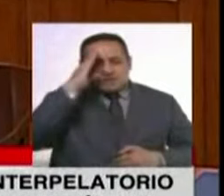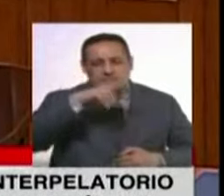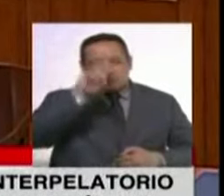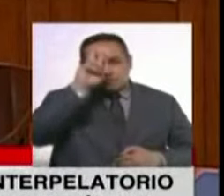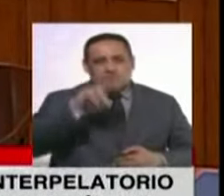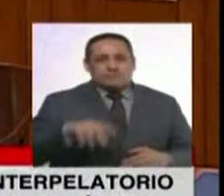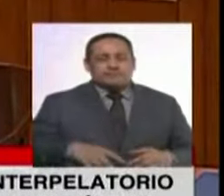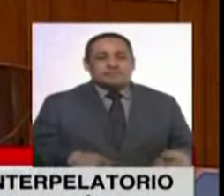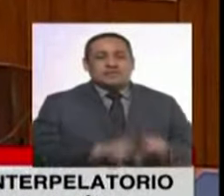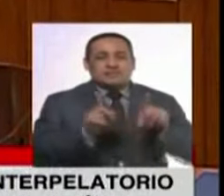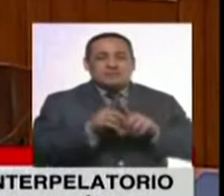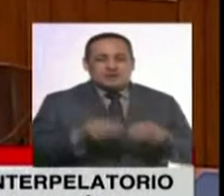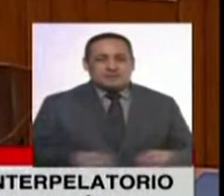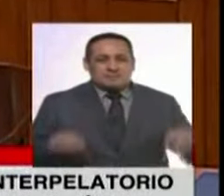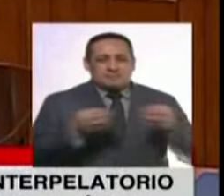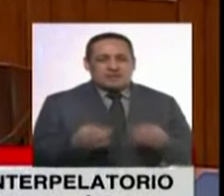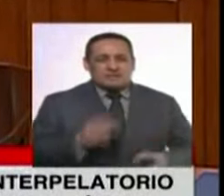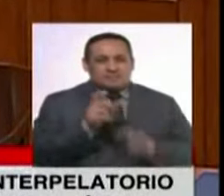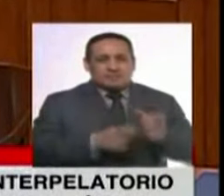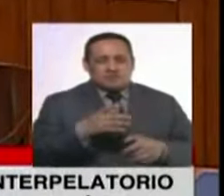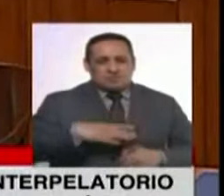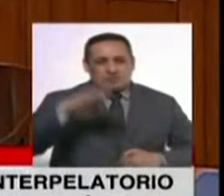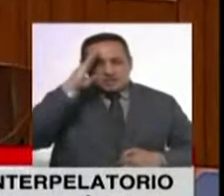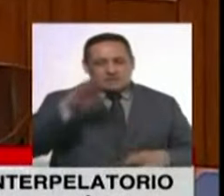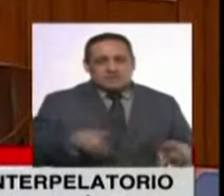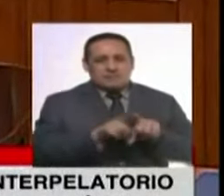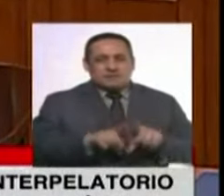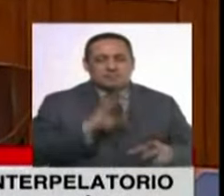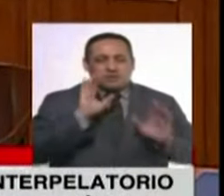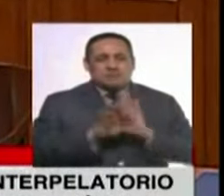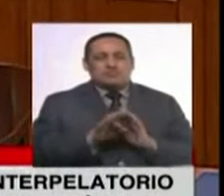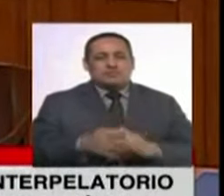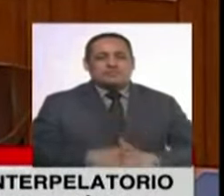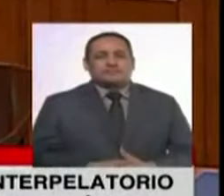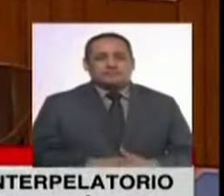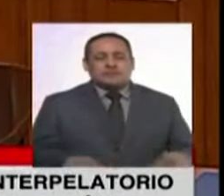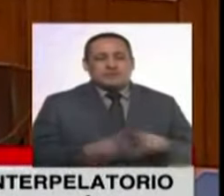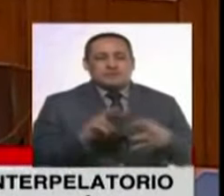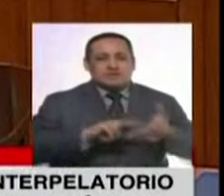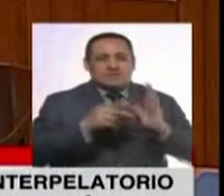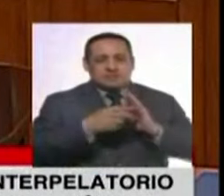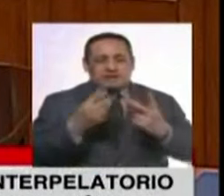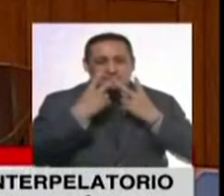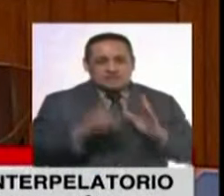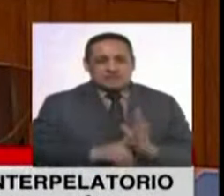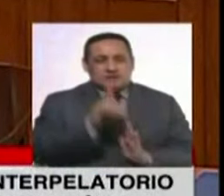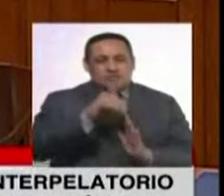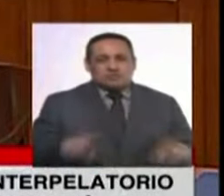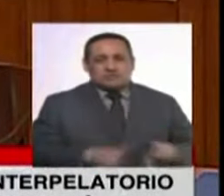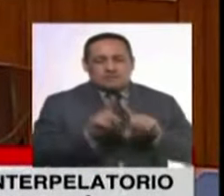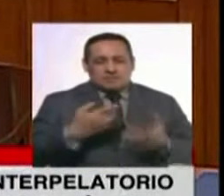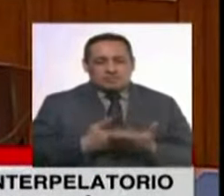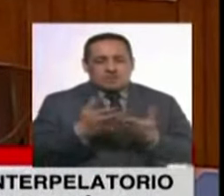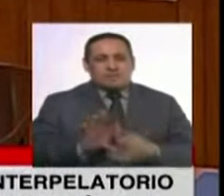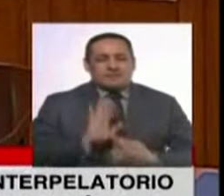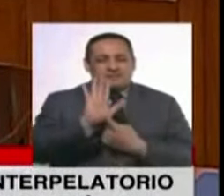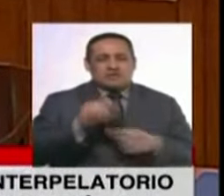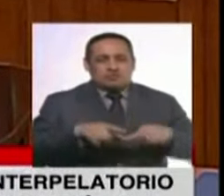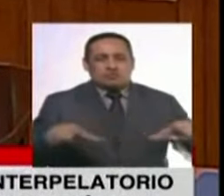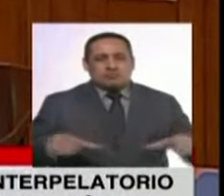de Perú y el incremento de personal policial por ejemplo correspondían a ser desarrollados y plasmados en